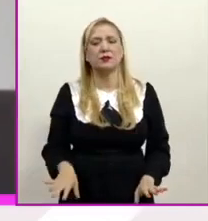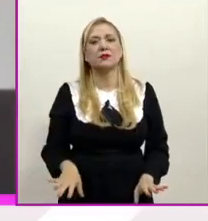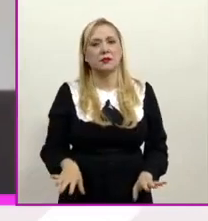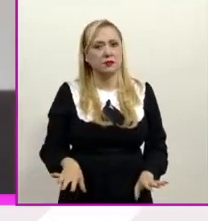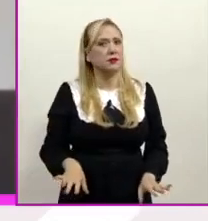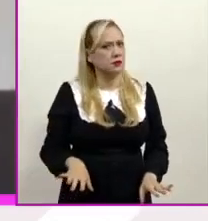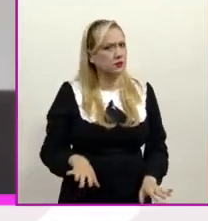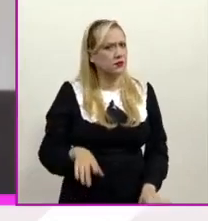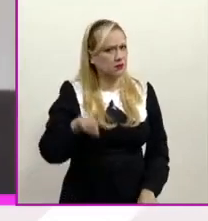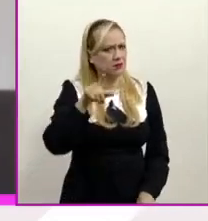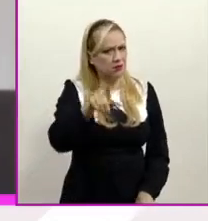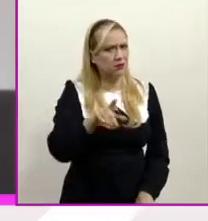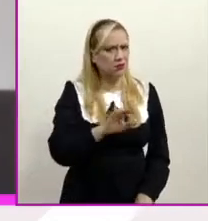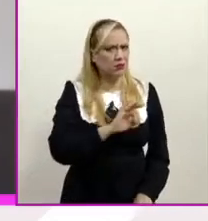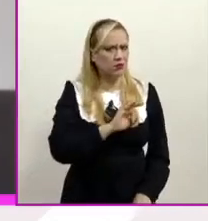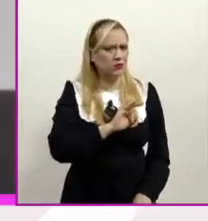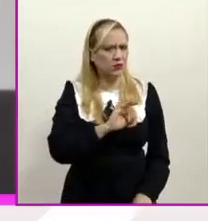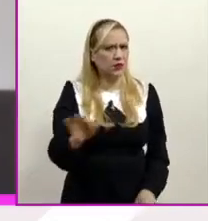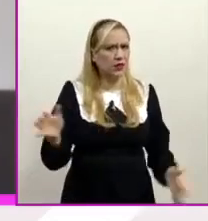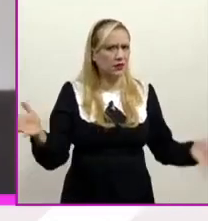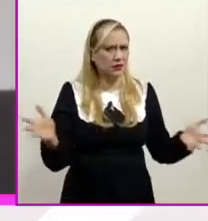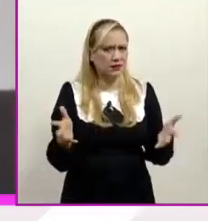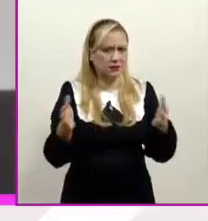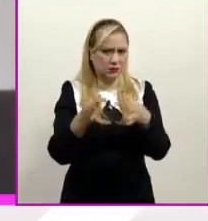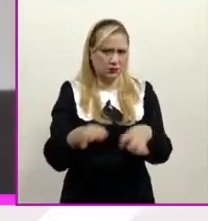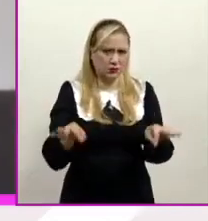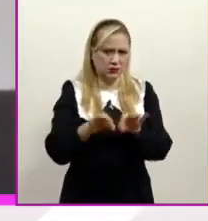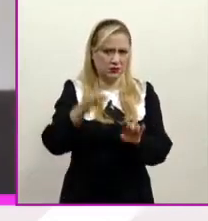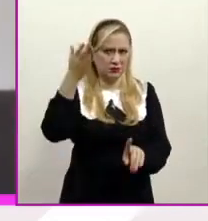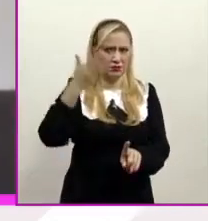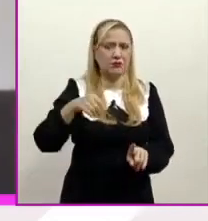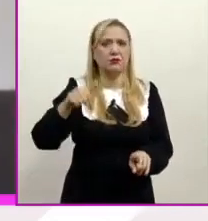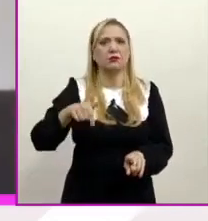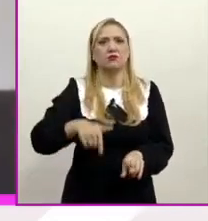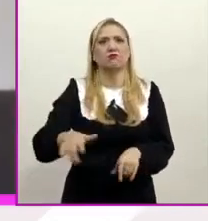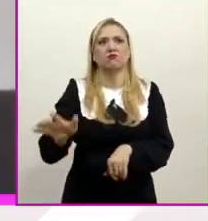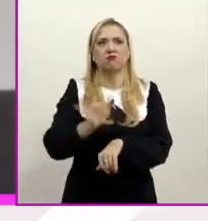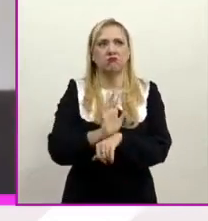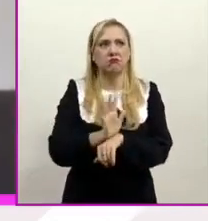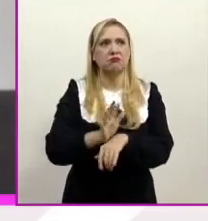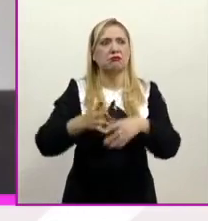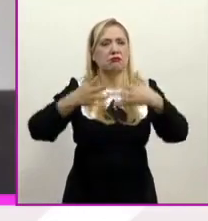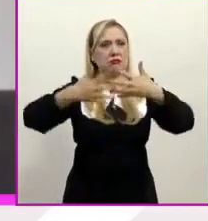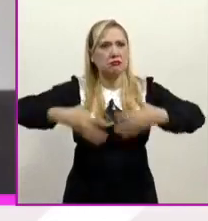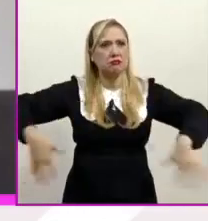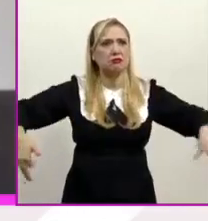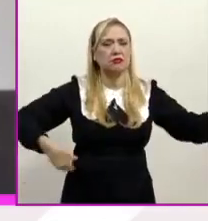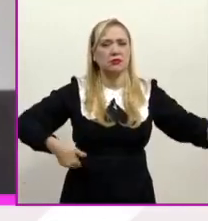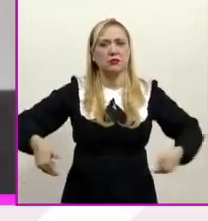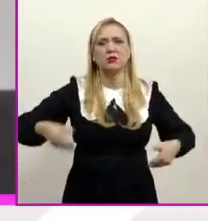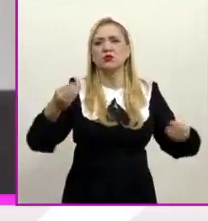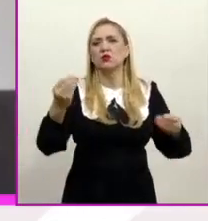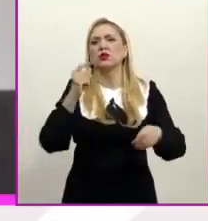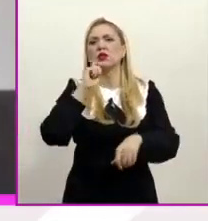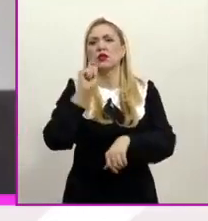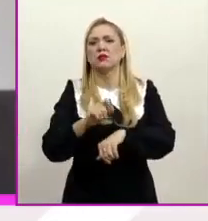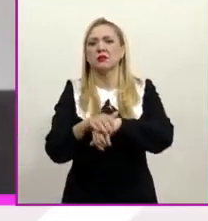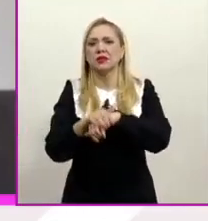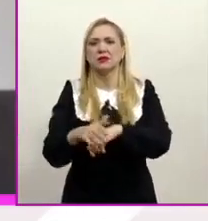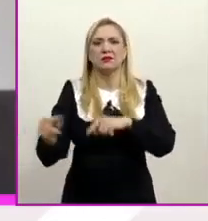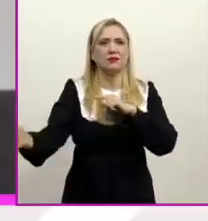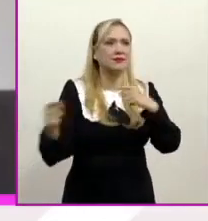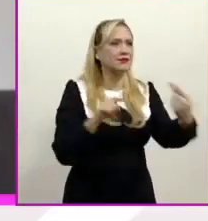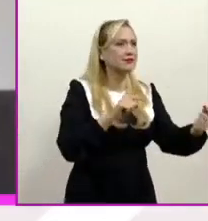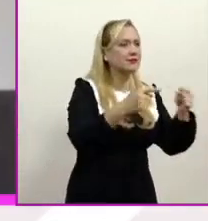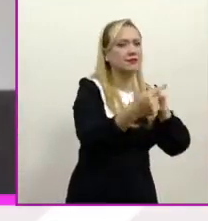un capital social muy importante, porque además esta industria se conforma de amistades.